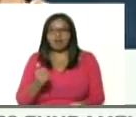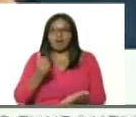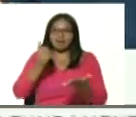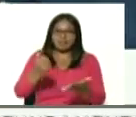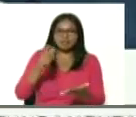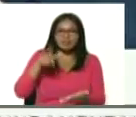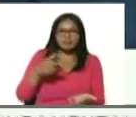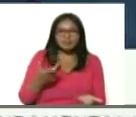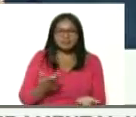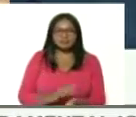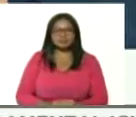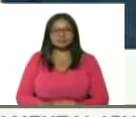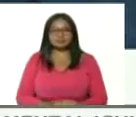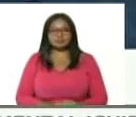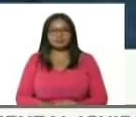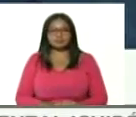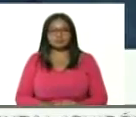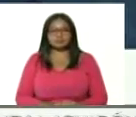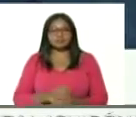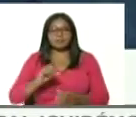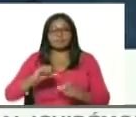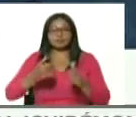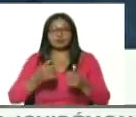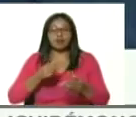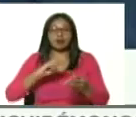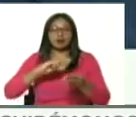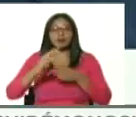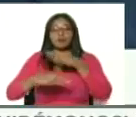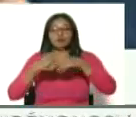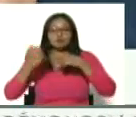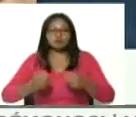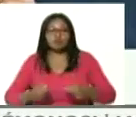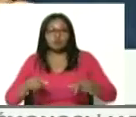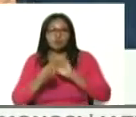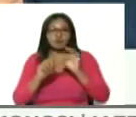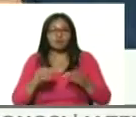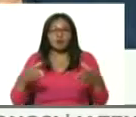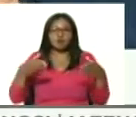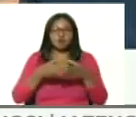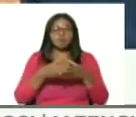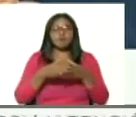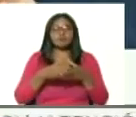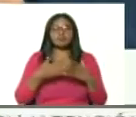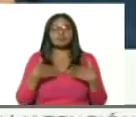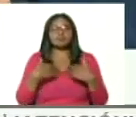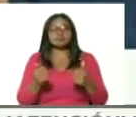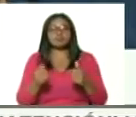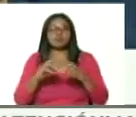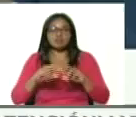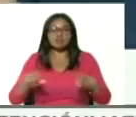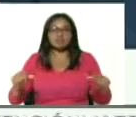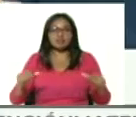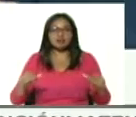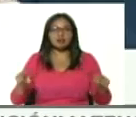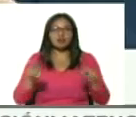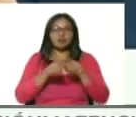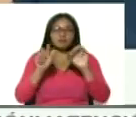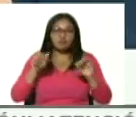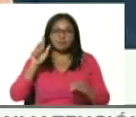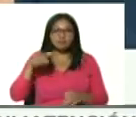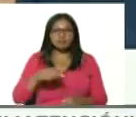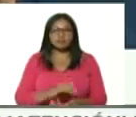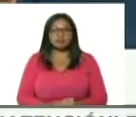la creación desde que empezó la revolución, nuestros comités de salud, nuestros comités de tierra urbana. Así que es